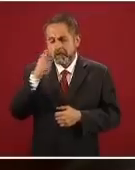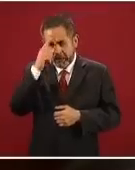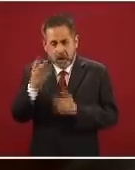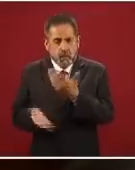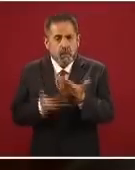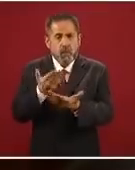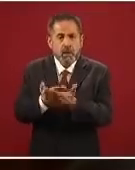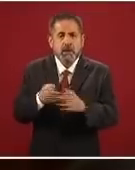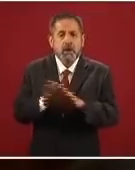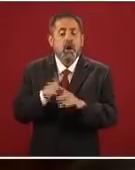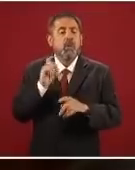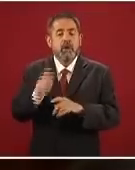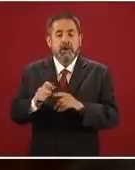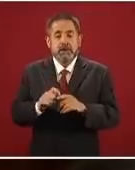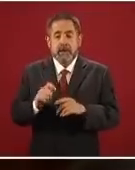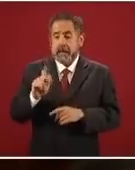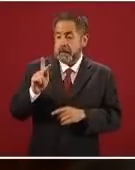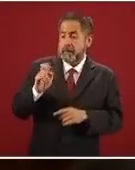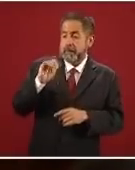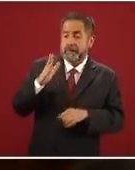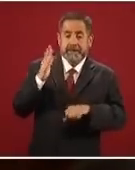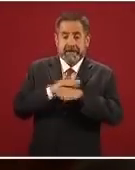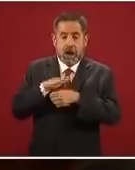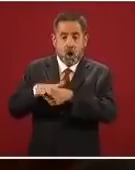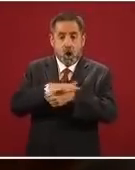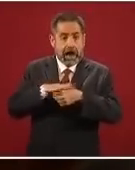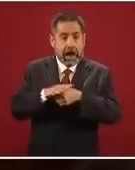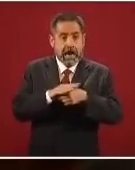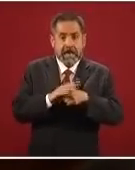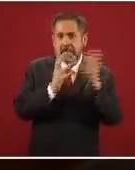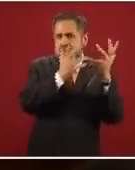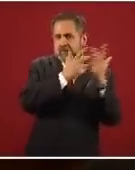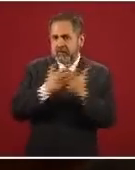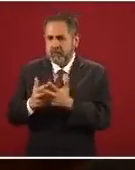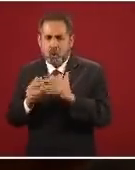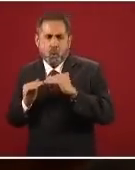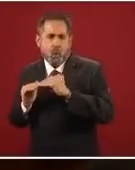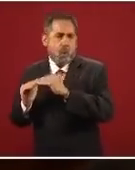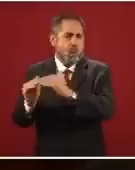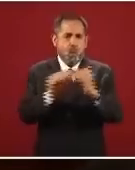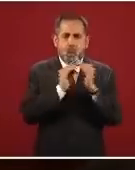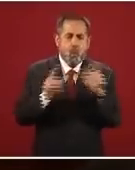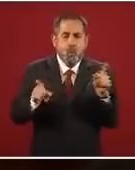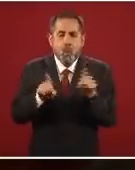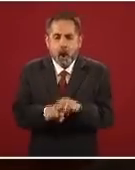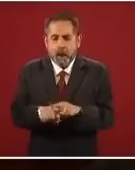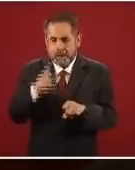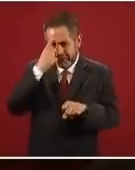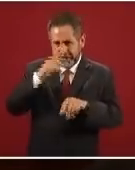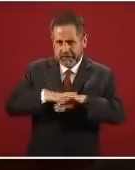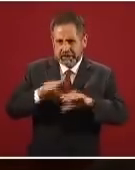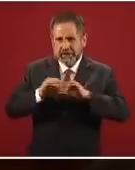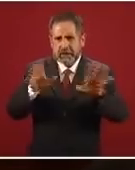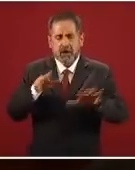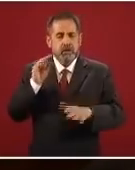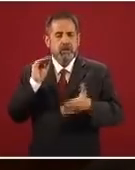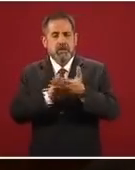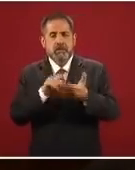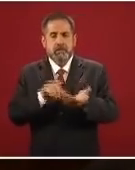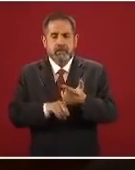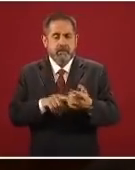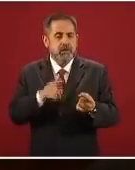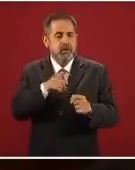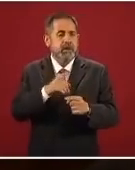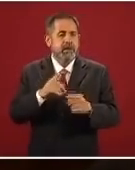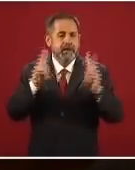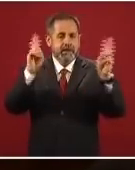que él tiene de unificar los códigos penales locales y de esta manera poder hacer frente con más claridad al feminicidio, y si de alguna manera